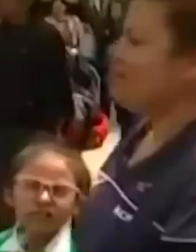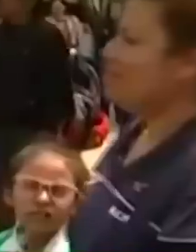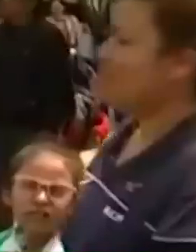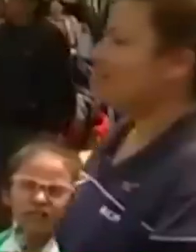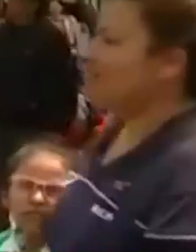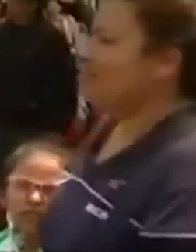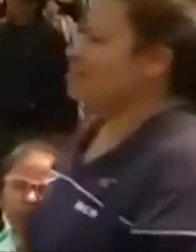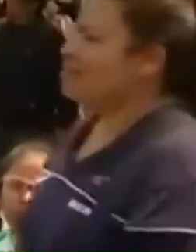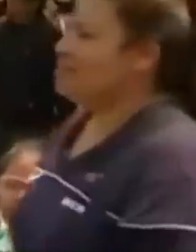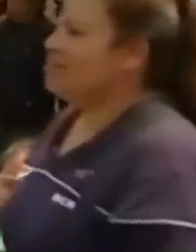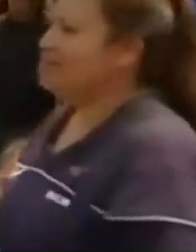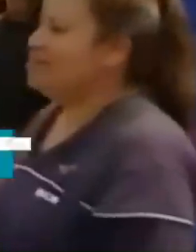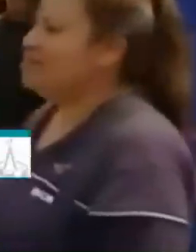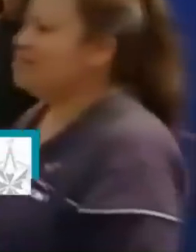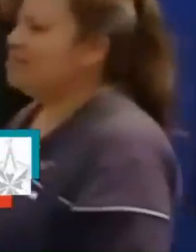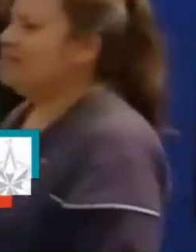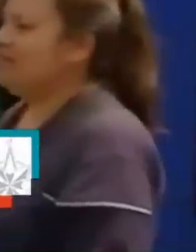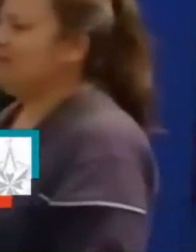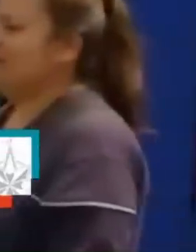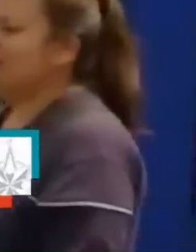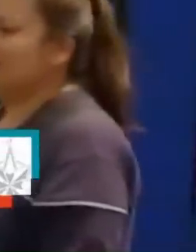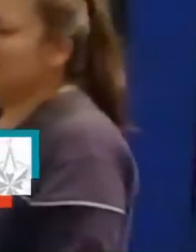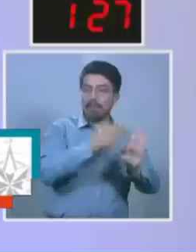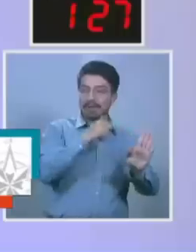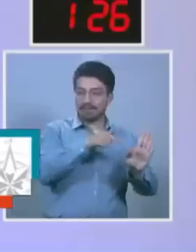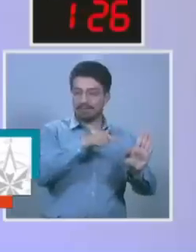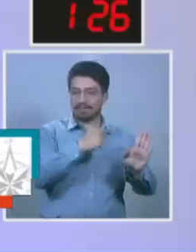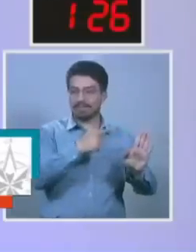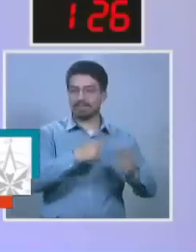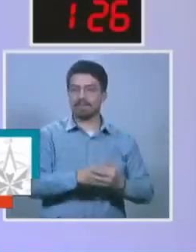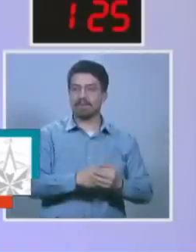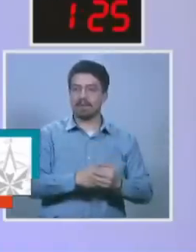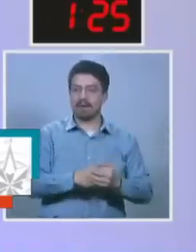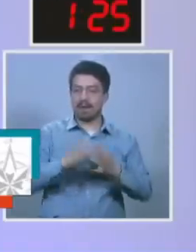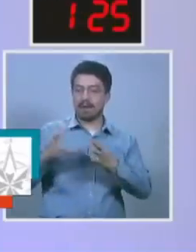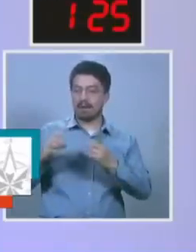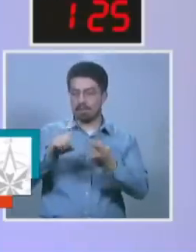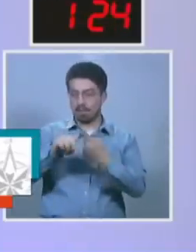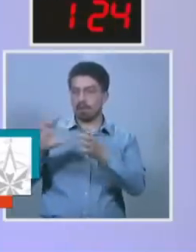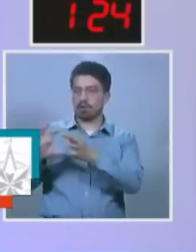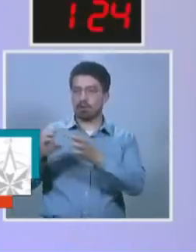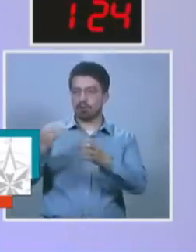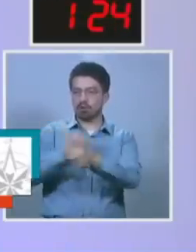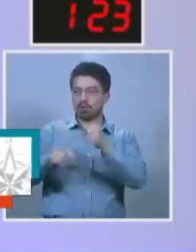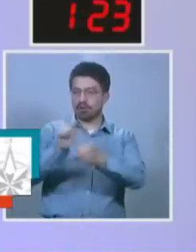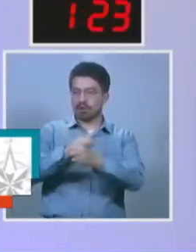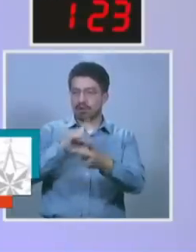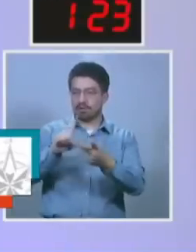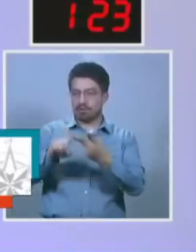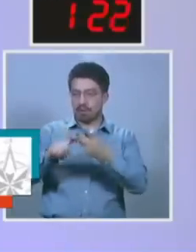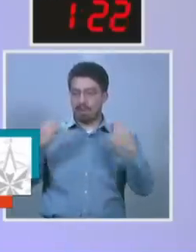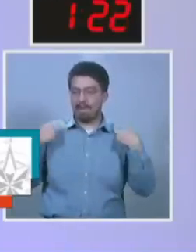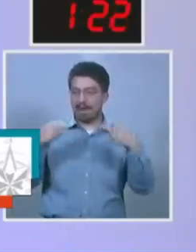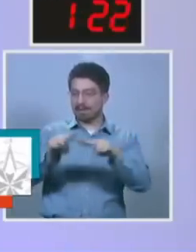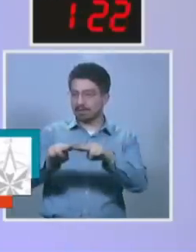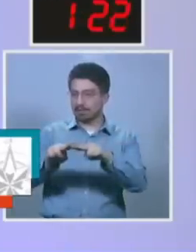estudiantes. Primero, abatir el analfabetismo mediante una gran cruzada que involucre a la sociedad junto con la y los maestros